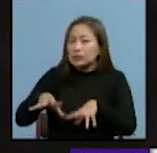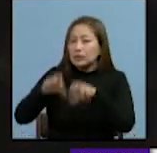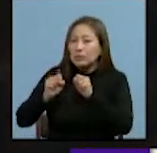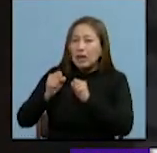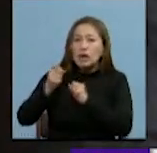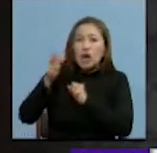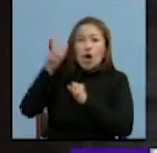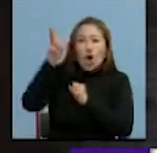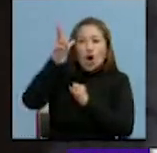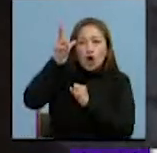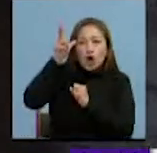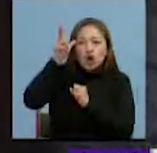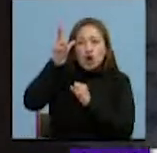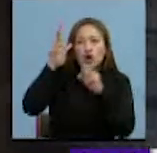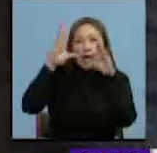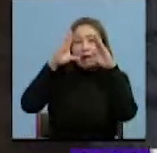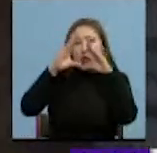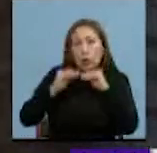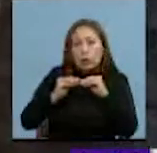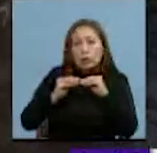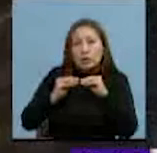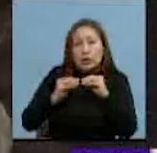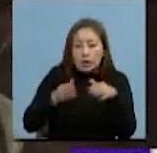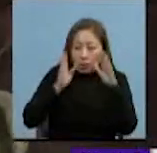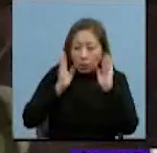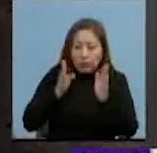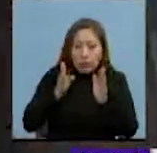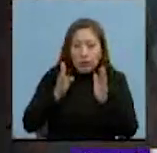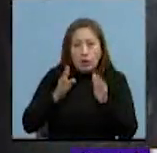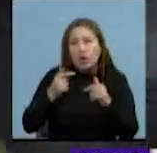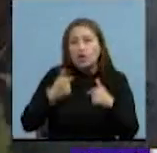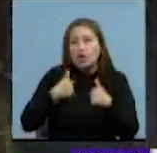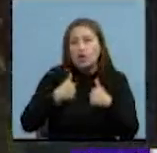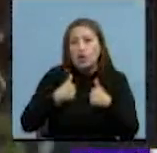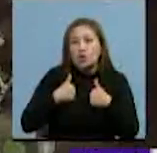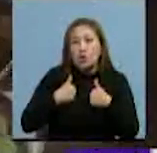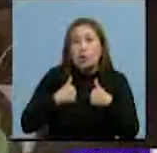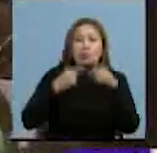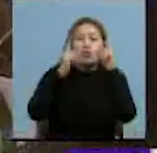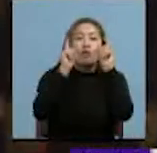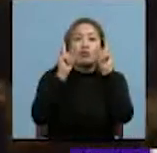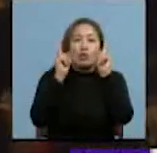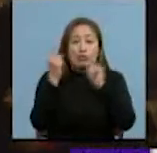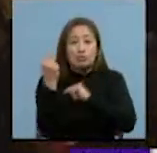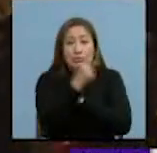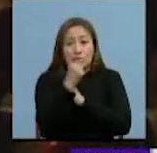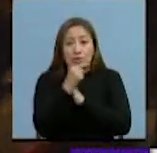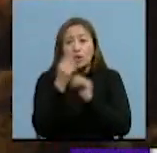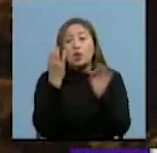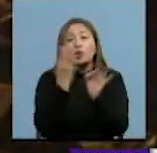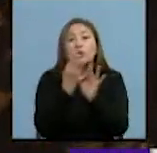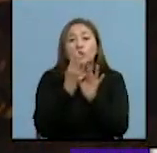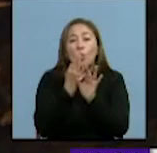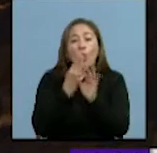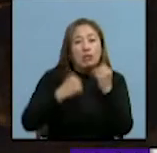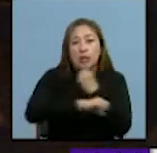tipo 8 de la noche. Y nos concentramos. Yo soy profe, soy docente en una escuela rural.